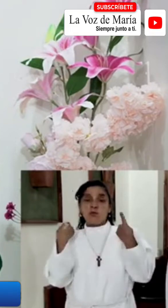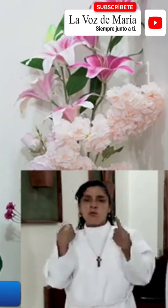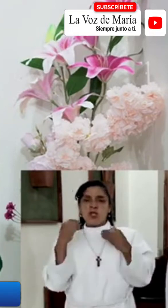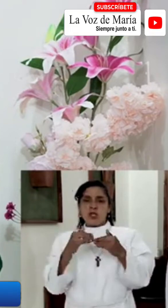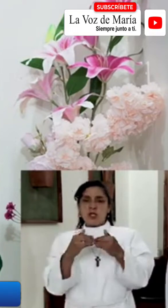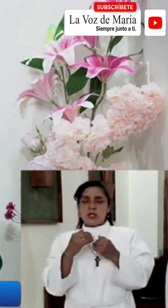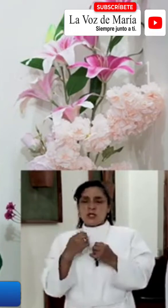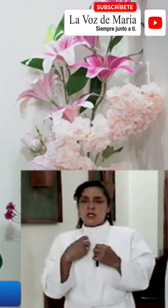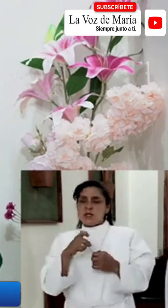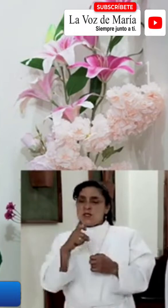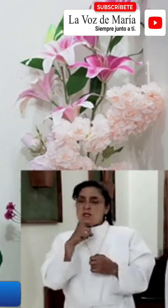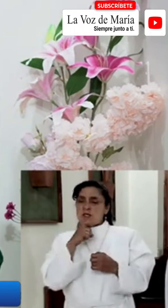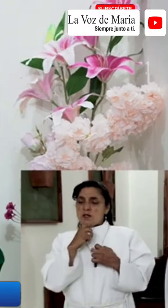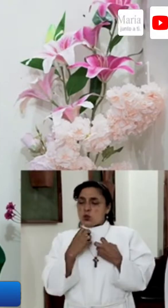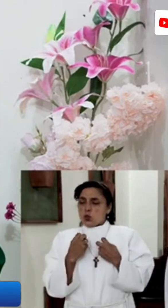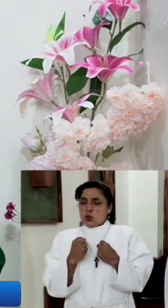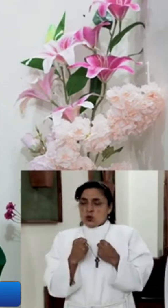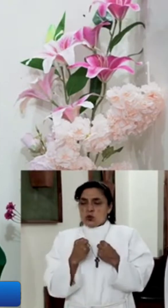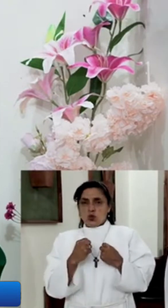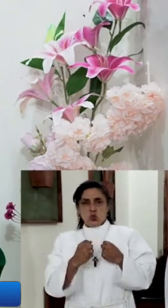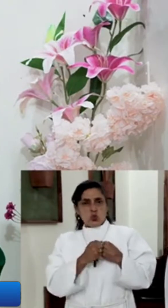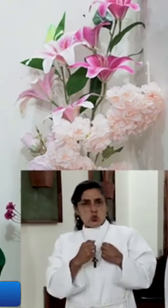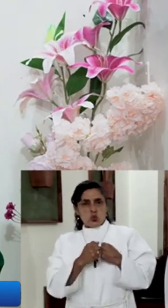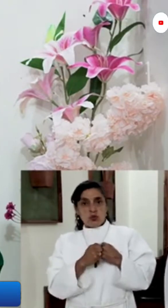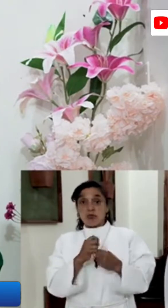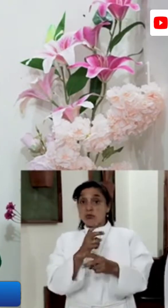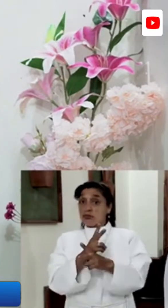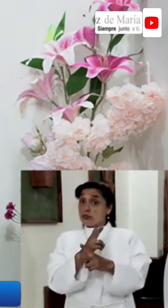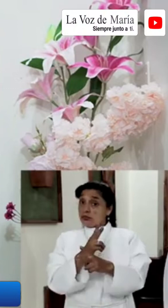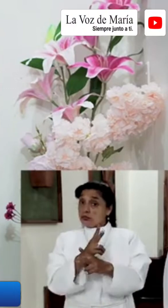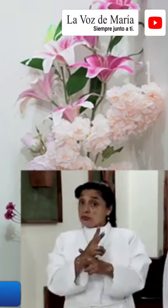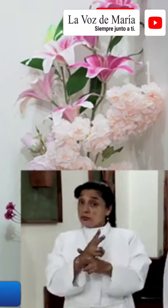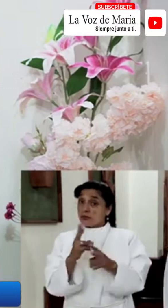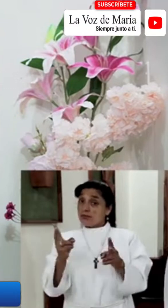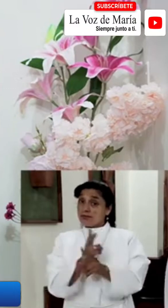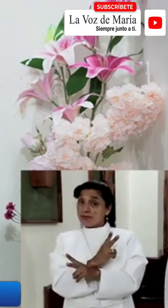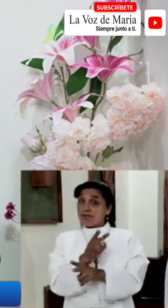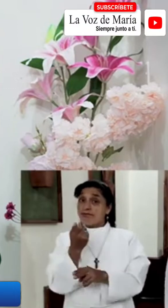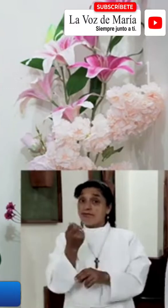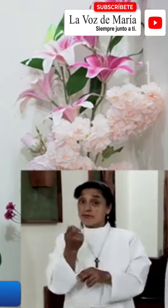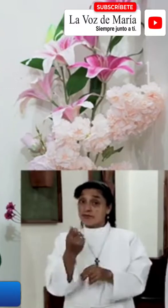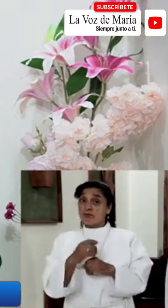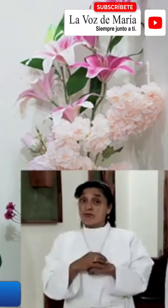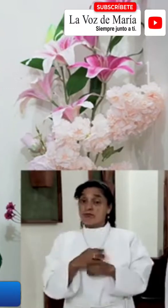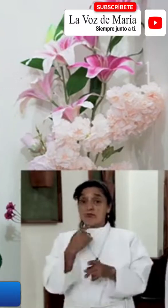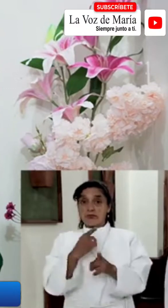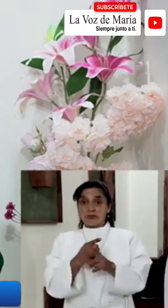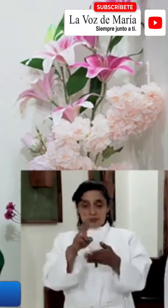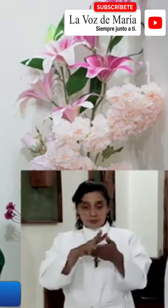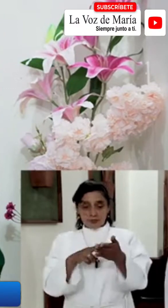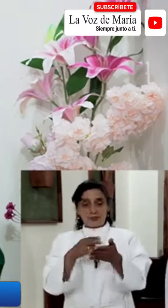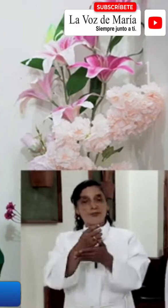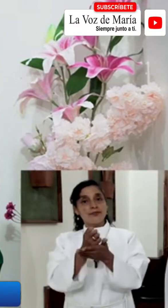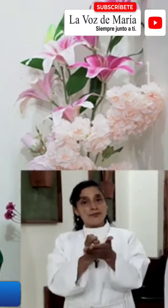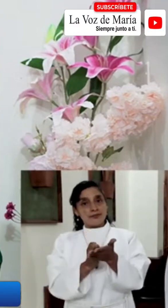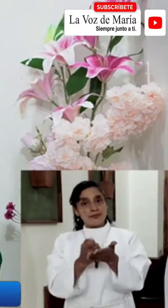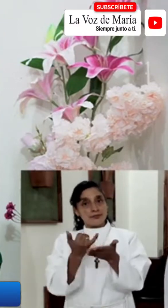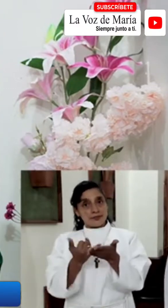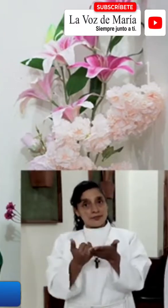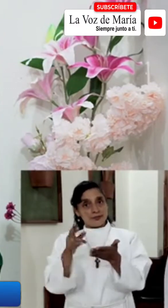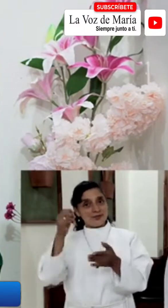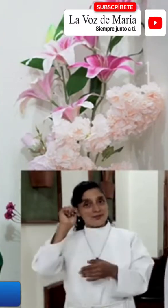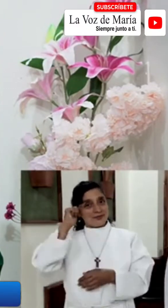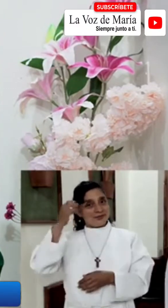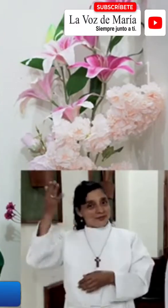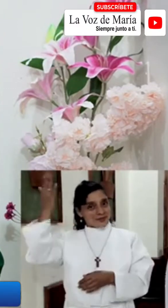frío. Ese es el gran peligro. Por eso que el Evangelio de hoy va en continuidad del Evangelio que escuchamos la